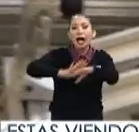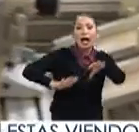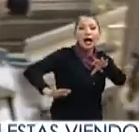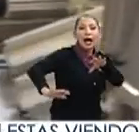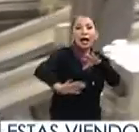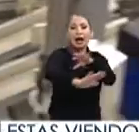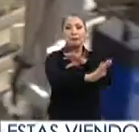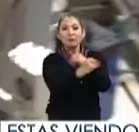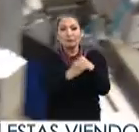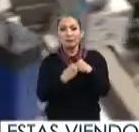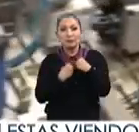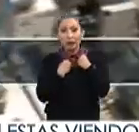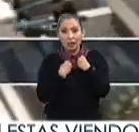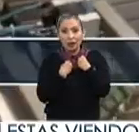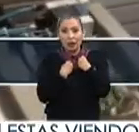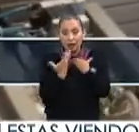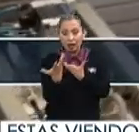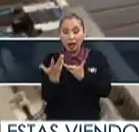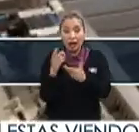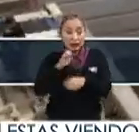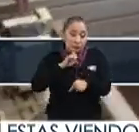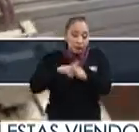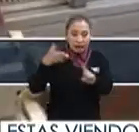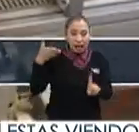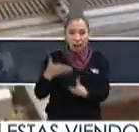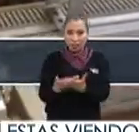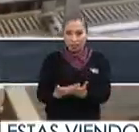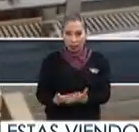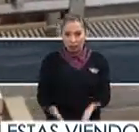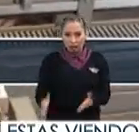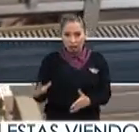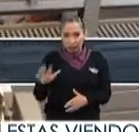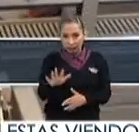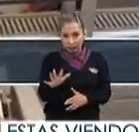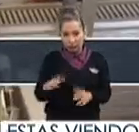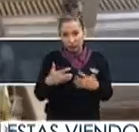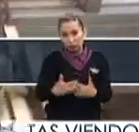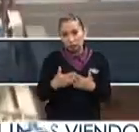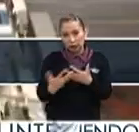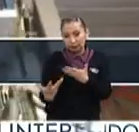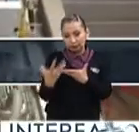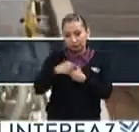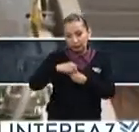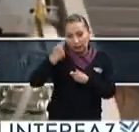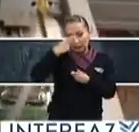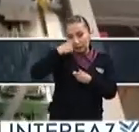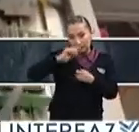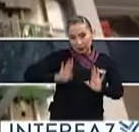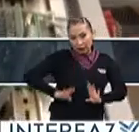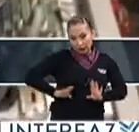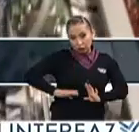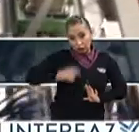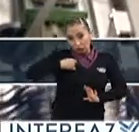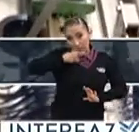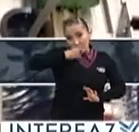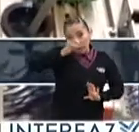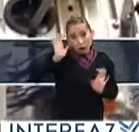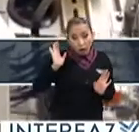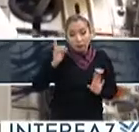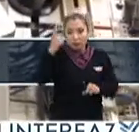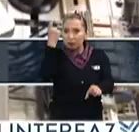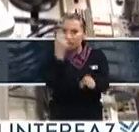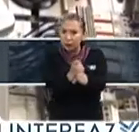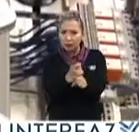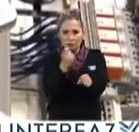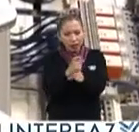nuestra vida, especialmente en este caso en el sector industrial. Yo diría que lo